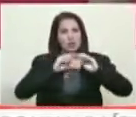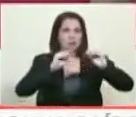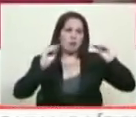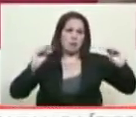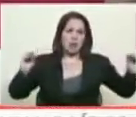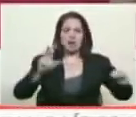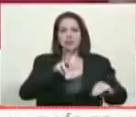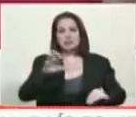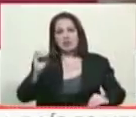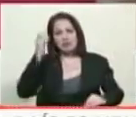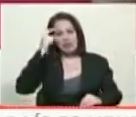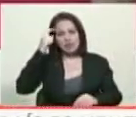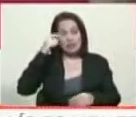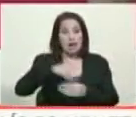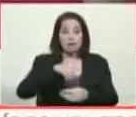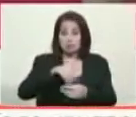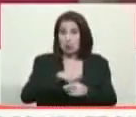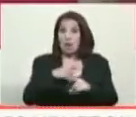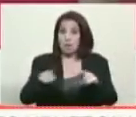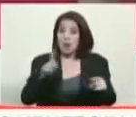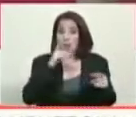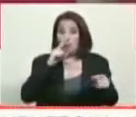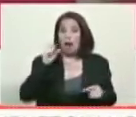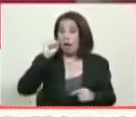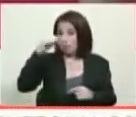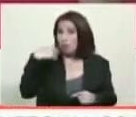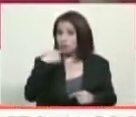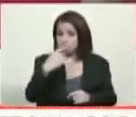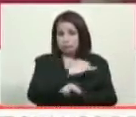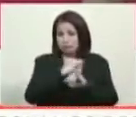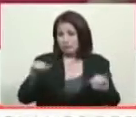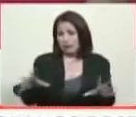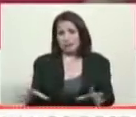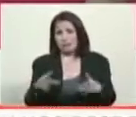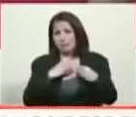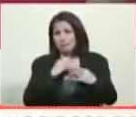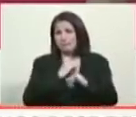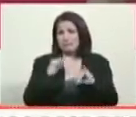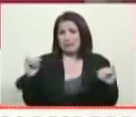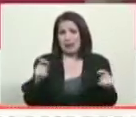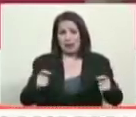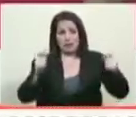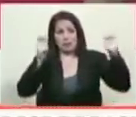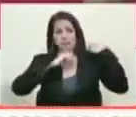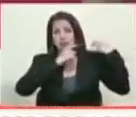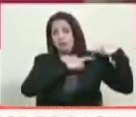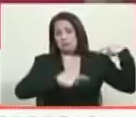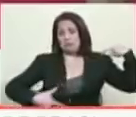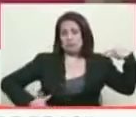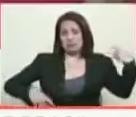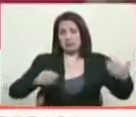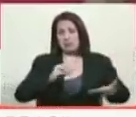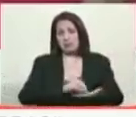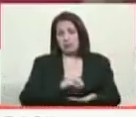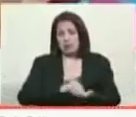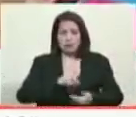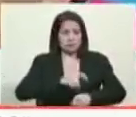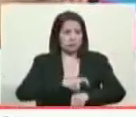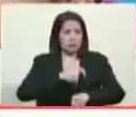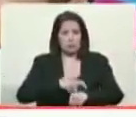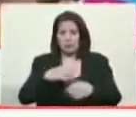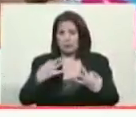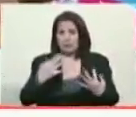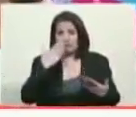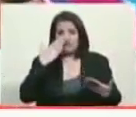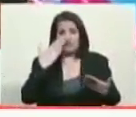días. Pero él tomó posesión, como establece esta Constitución, artículo 231, ante el Tribunal Supremo de